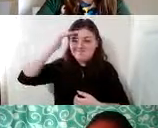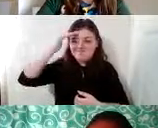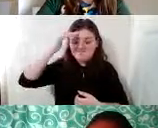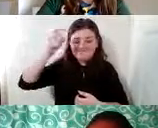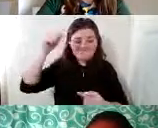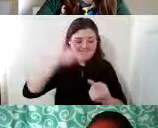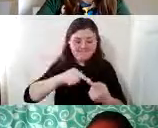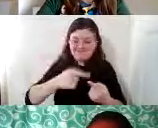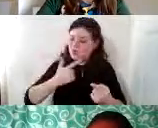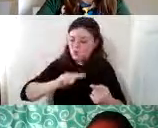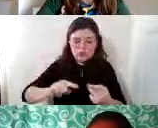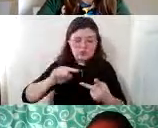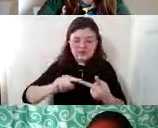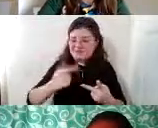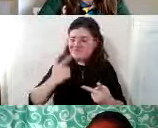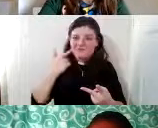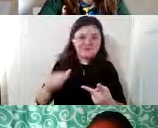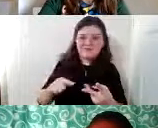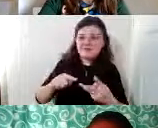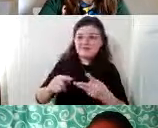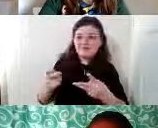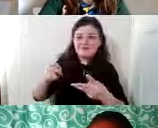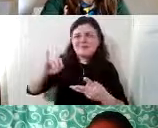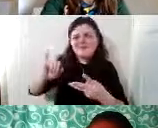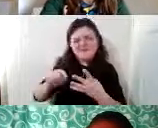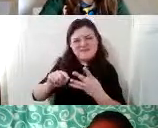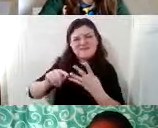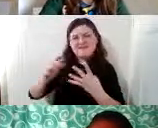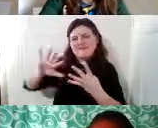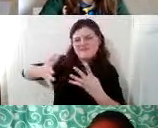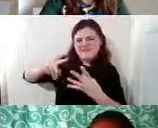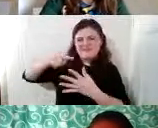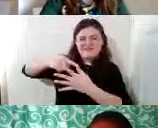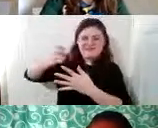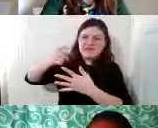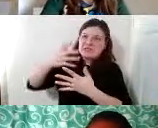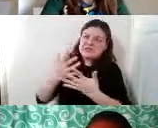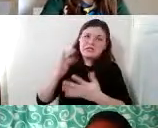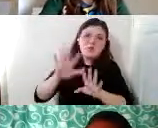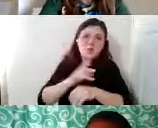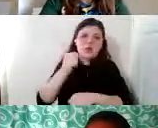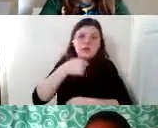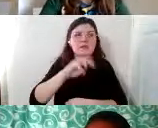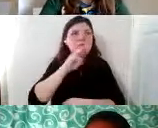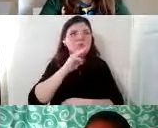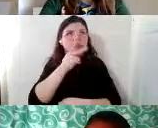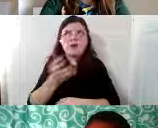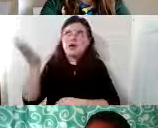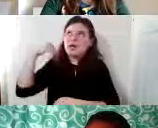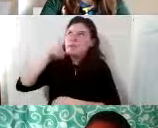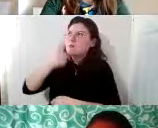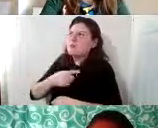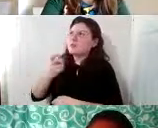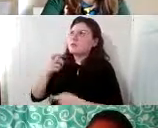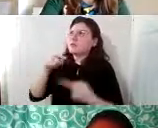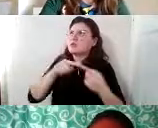no me gusta, sí, esto no lo quiero. Sí, esto yo digo que sí porque mamá, papá me dijo esto. Esto yo digo que no